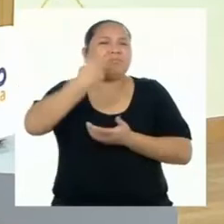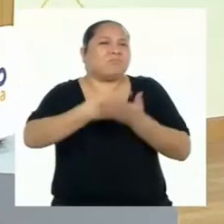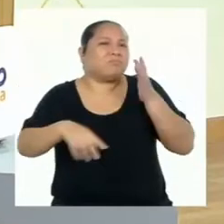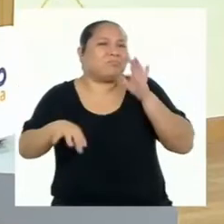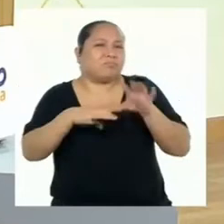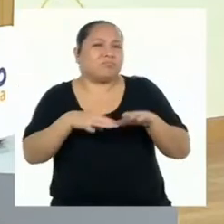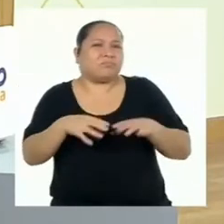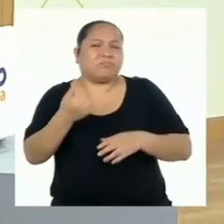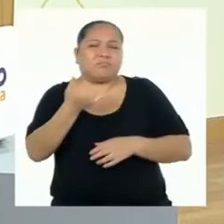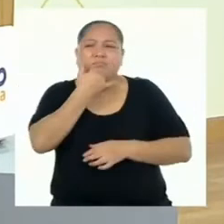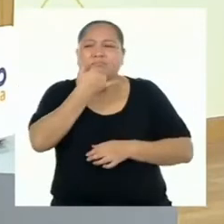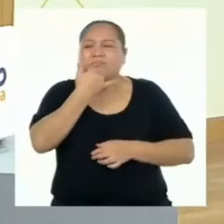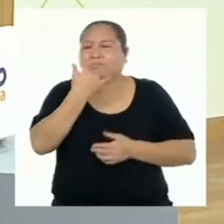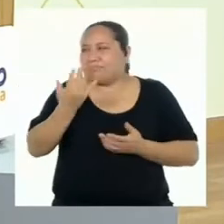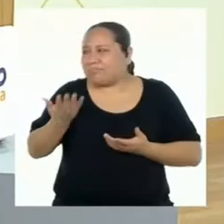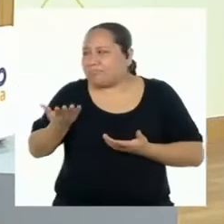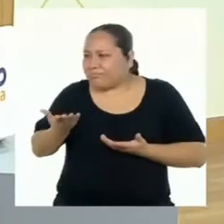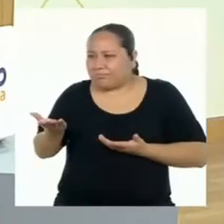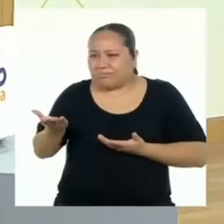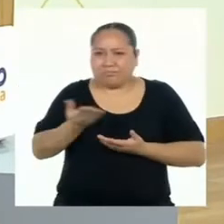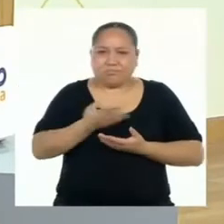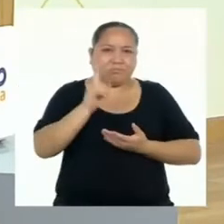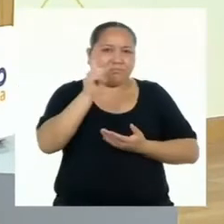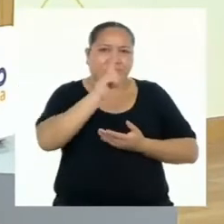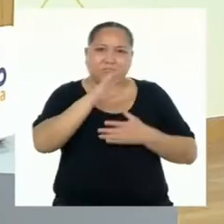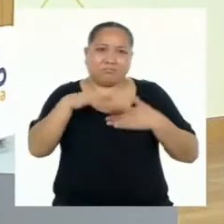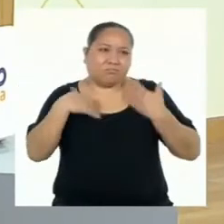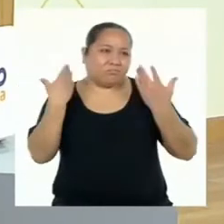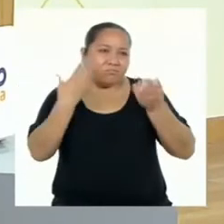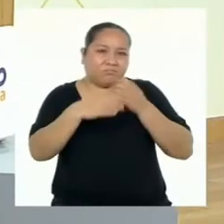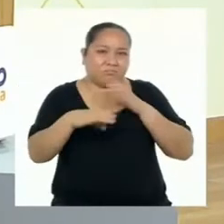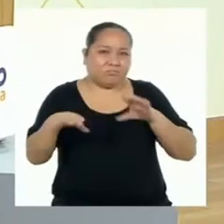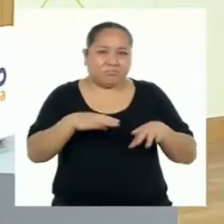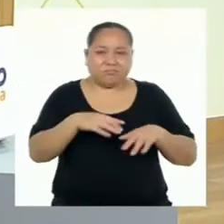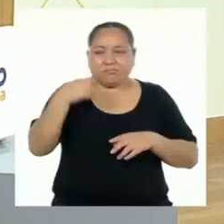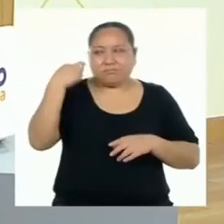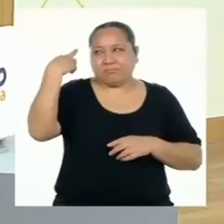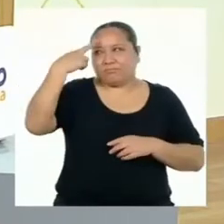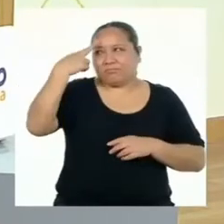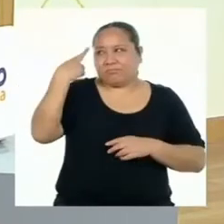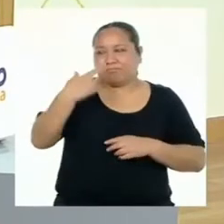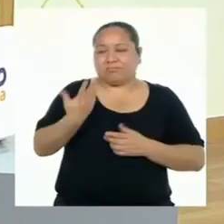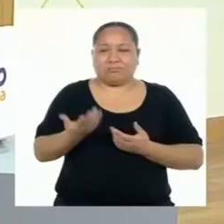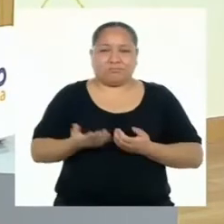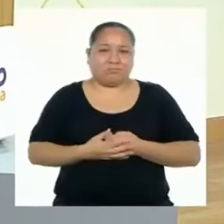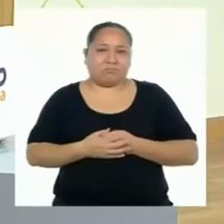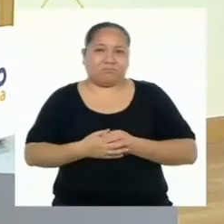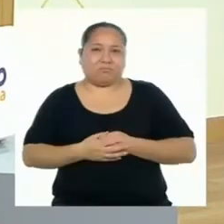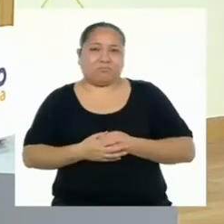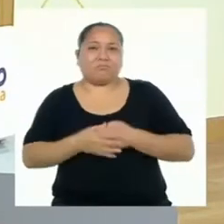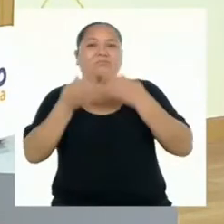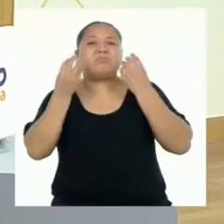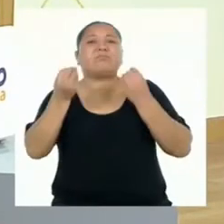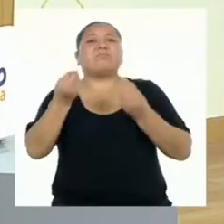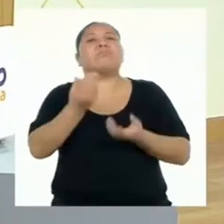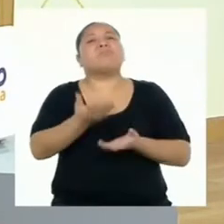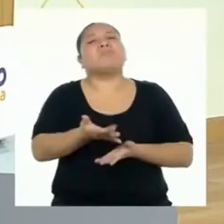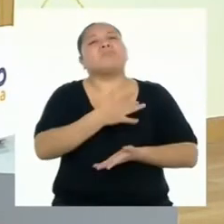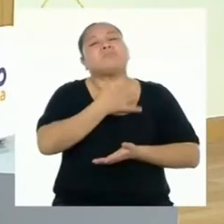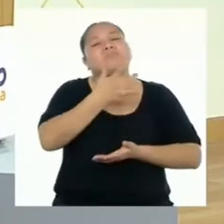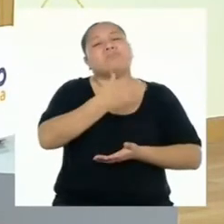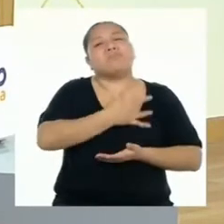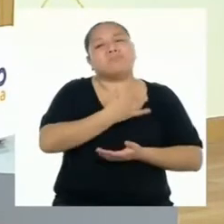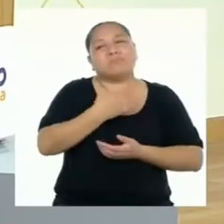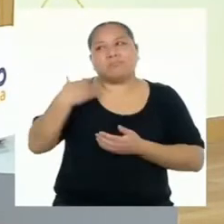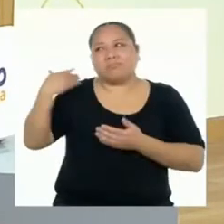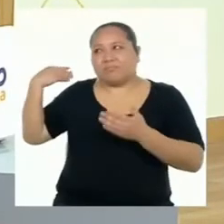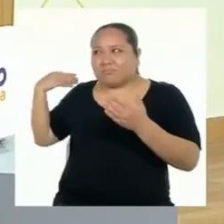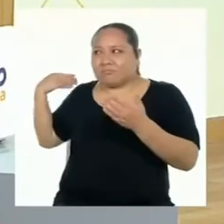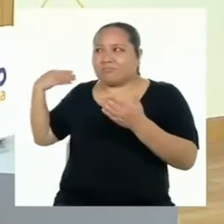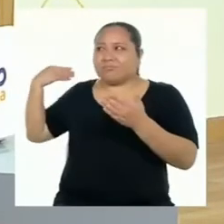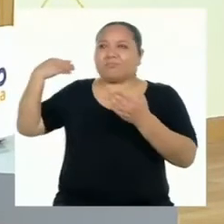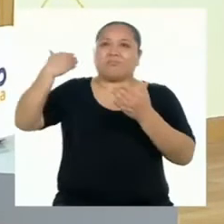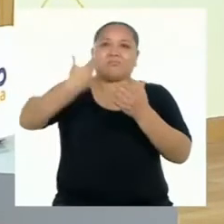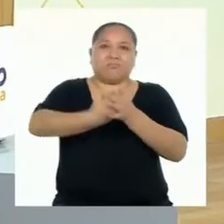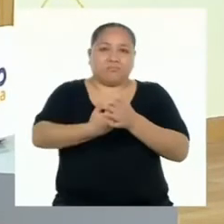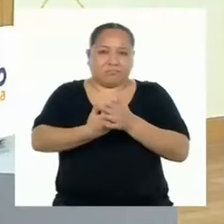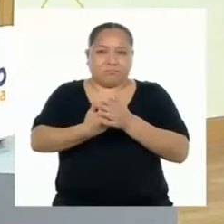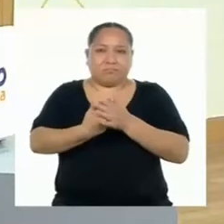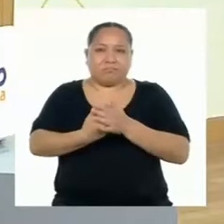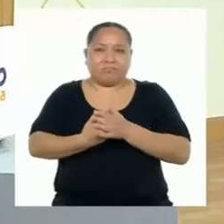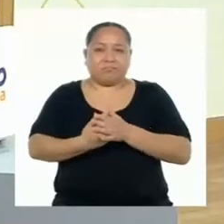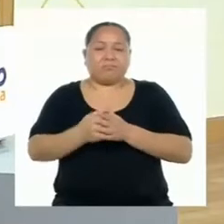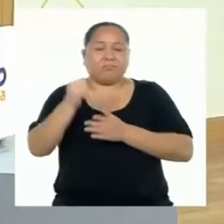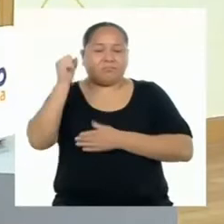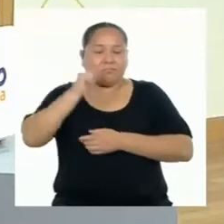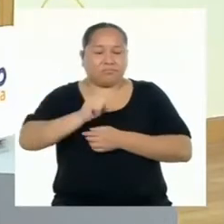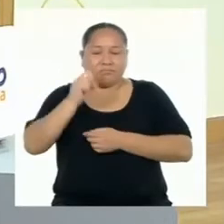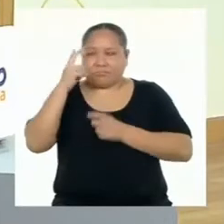lo que te ha sucedido en general, lo que no pudiste hacer por alguna razón u otra, y cómo es que te has sentido a lo largo de este tiempo, ya que si